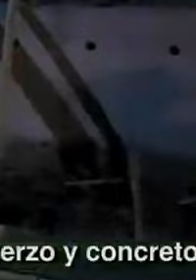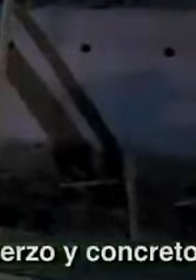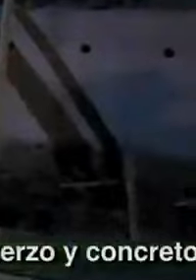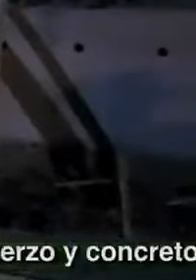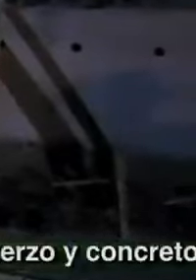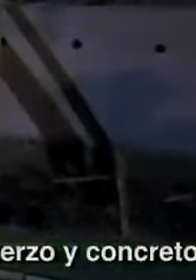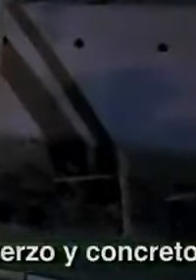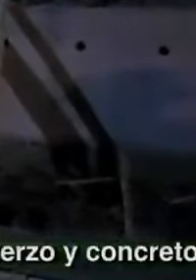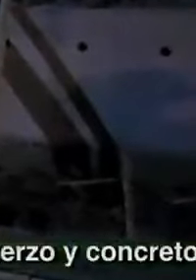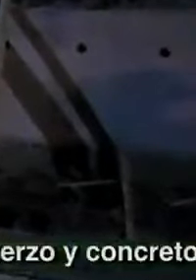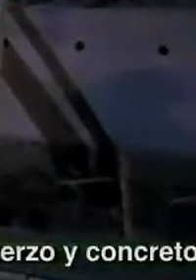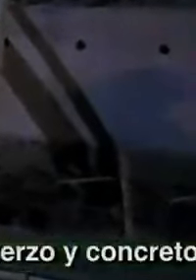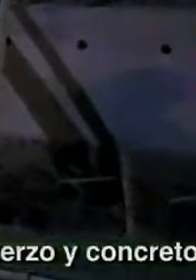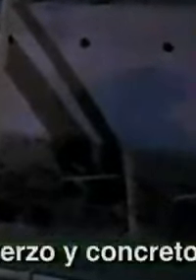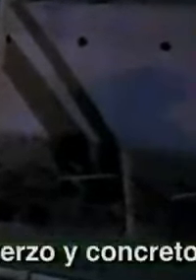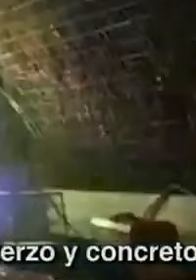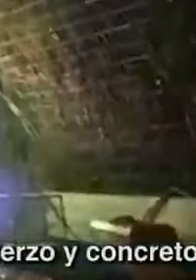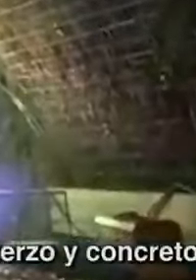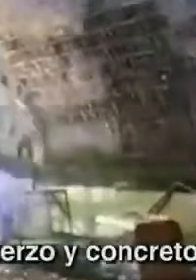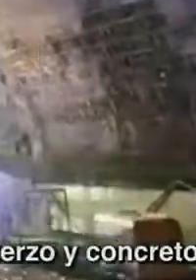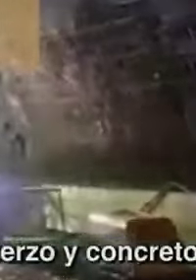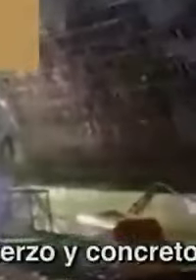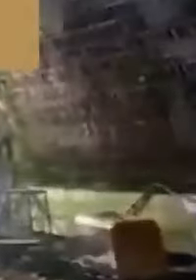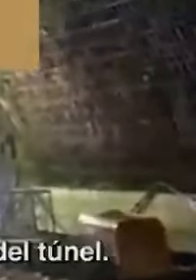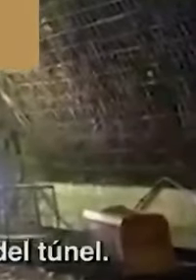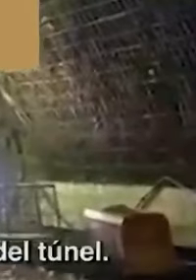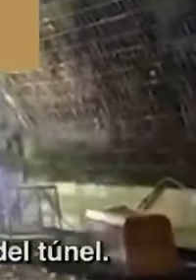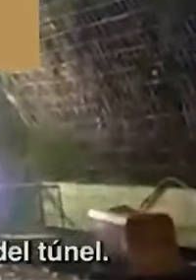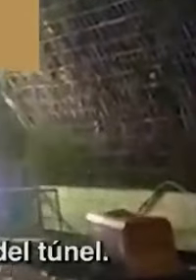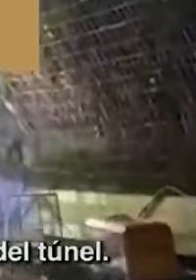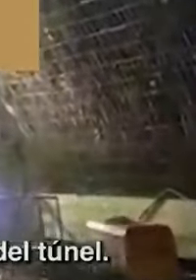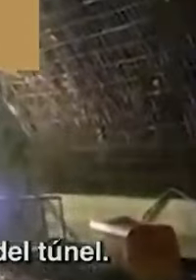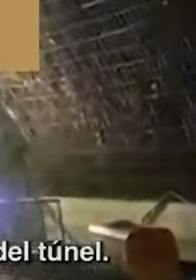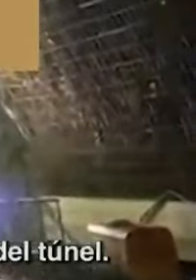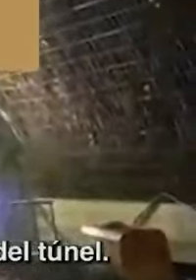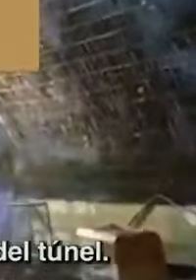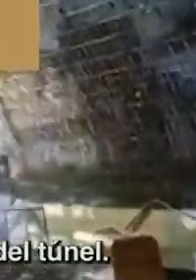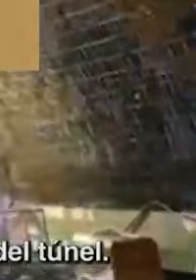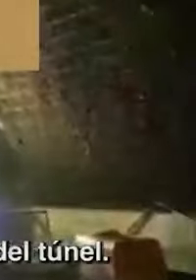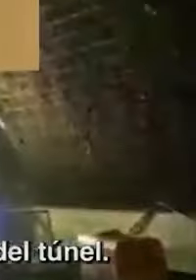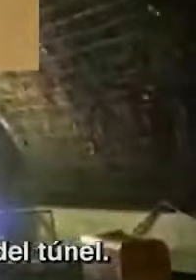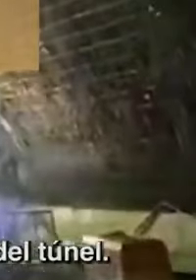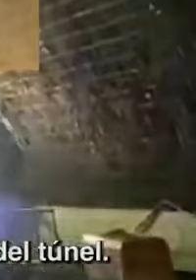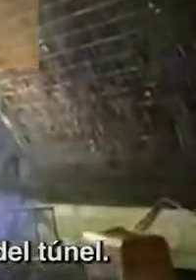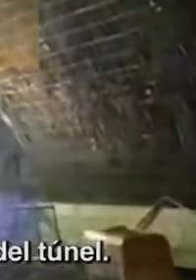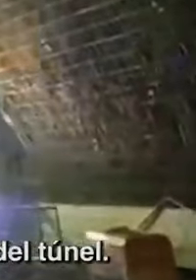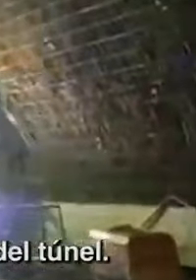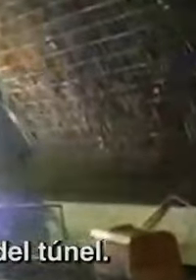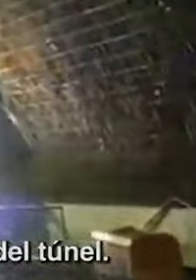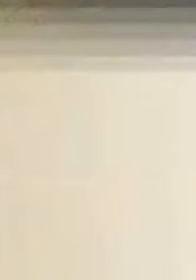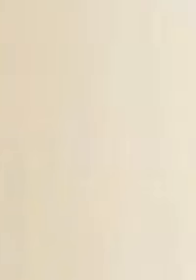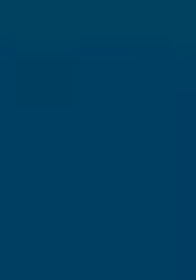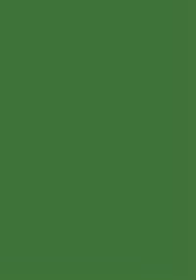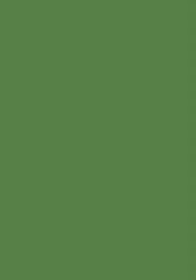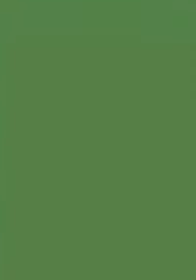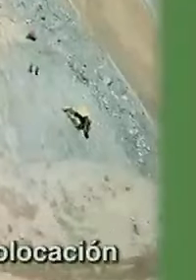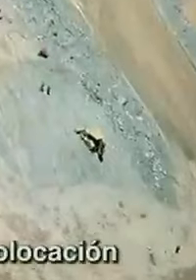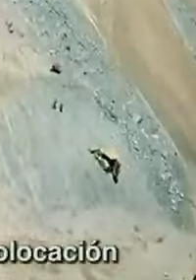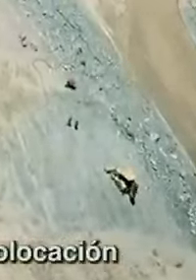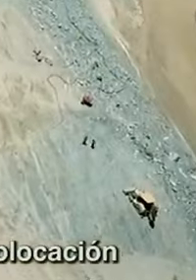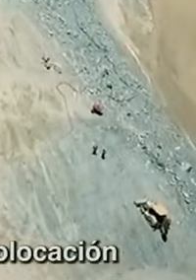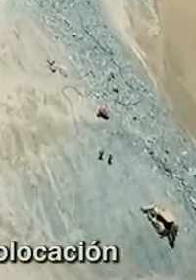cabo trabajos de colocación y habilitado de acero de refuerzo y concreto, así como la cimbra en muros laterales para el revestimiento del túnel. En la